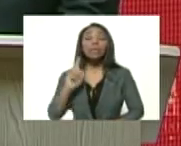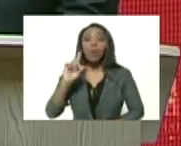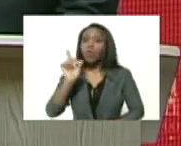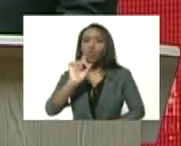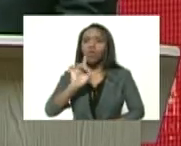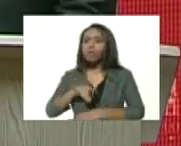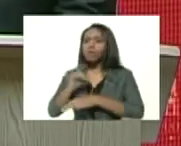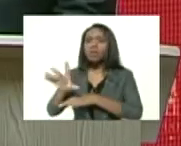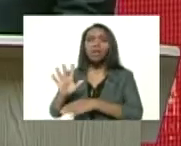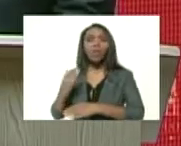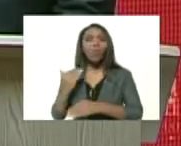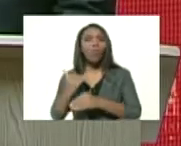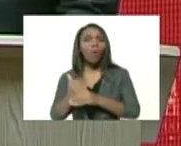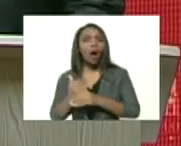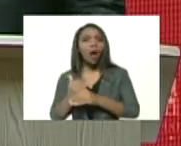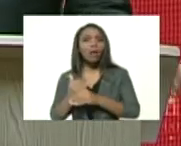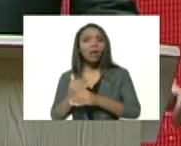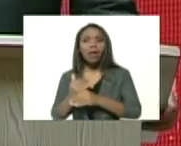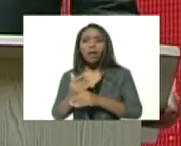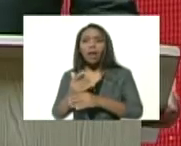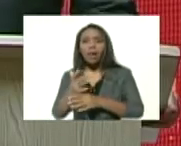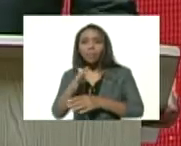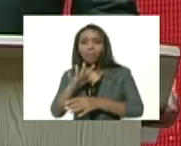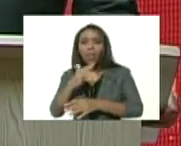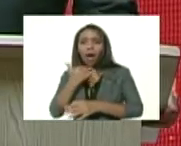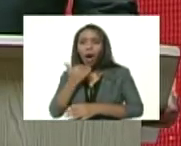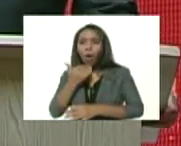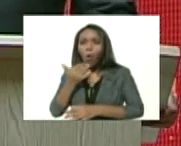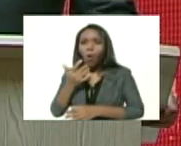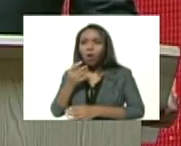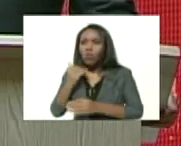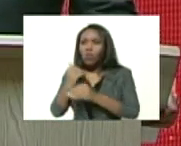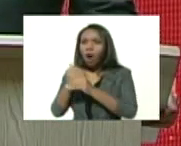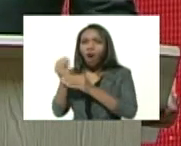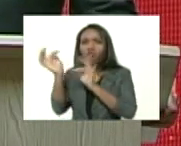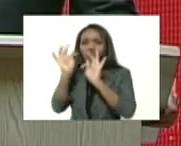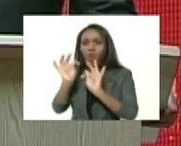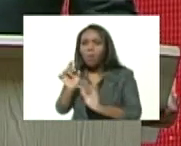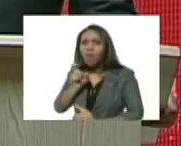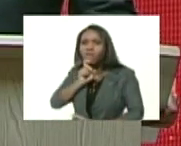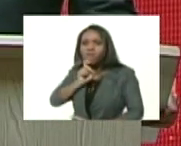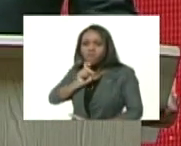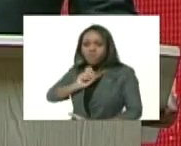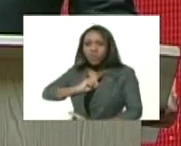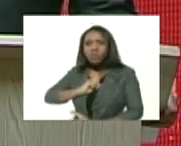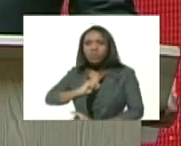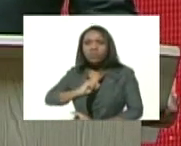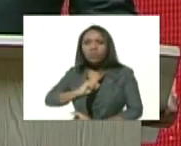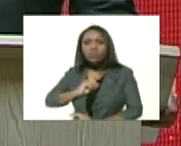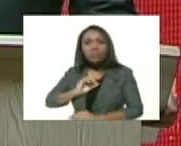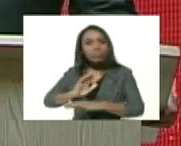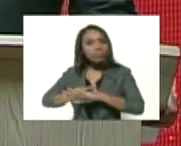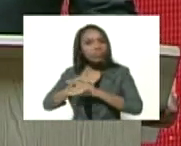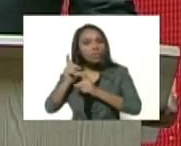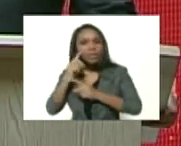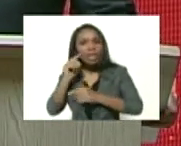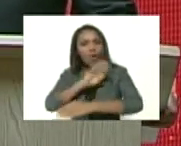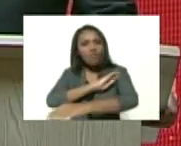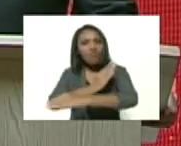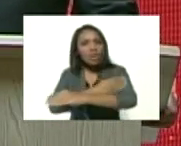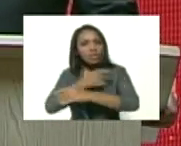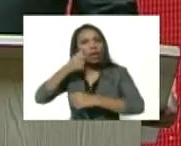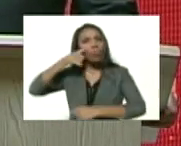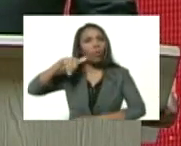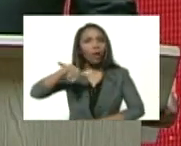tener un cierto aire, un cierto dejo de envidia, el hecho de que con la fuerza del